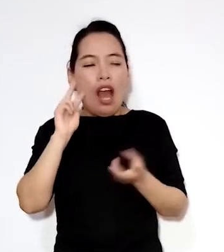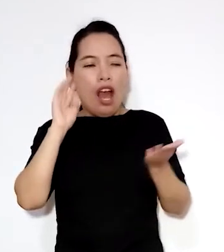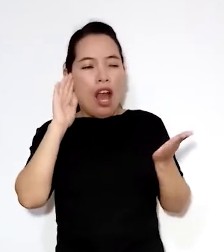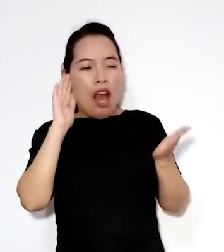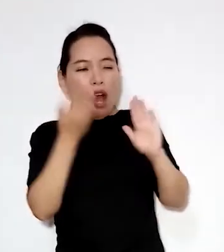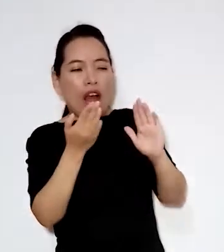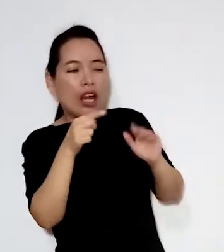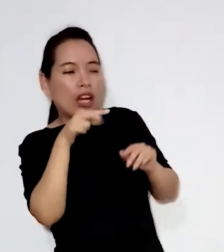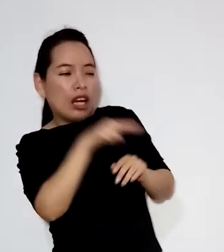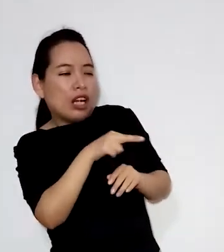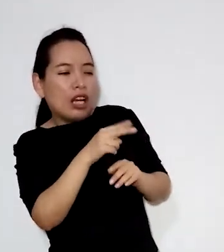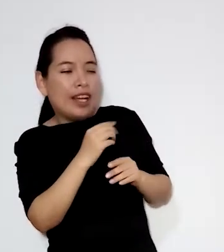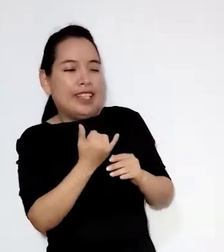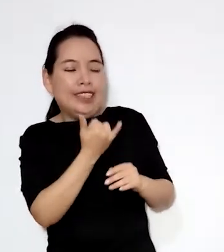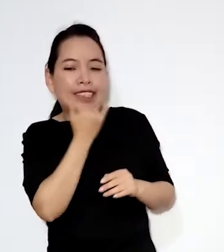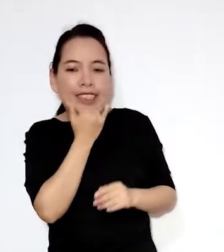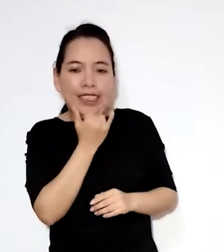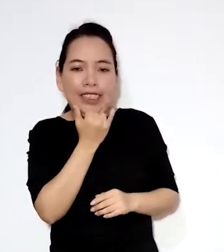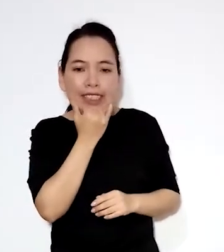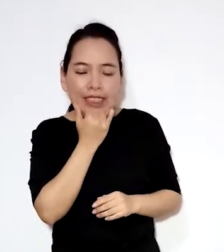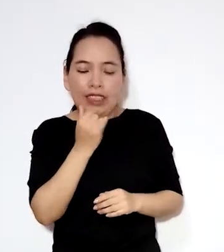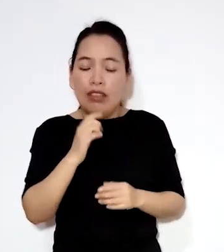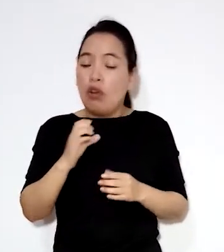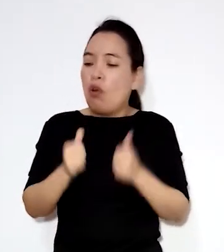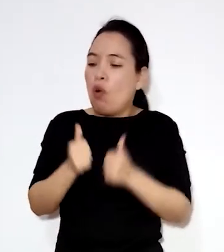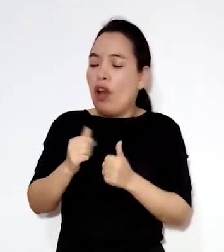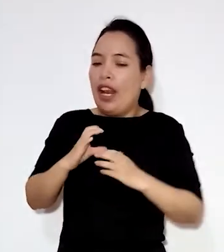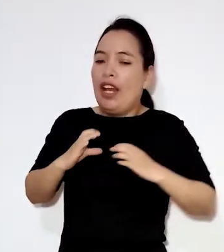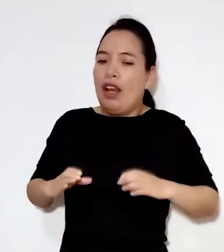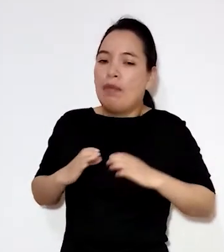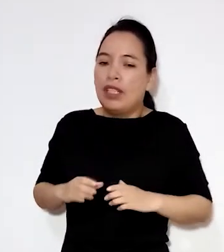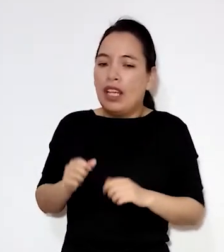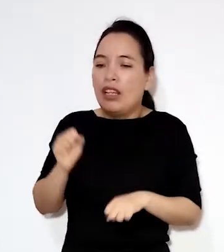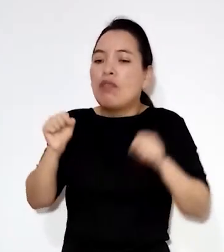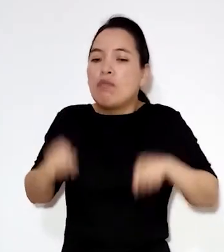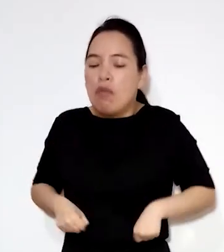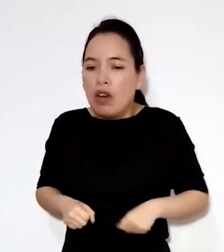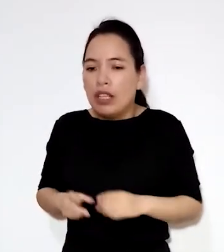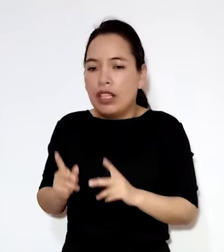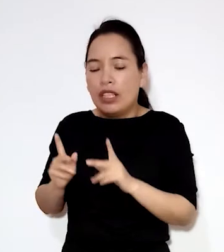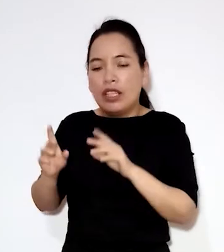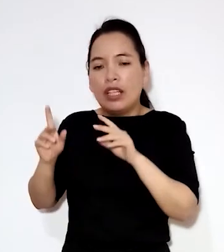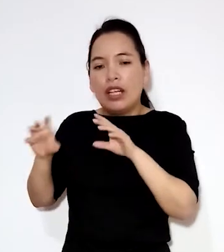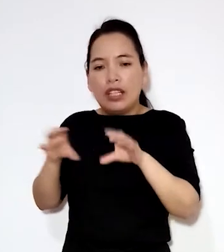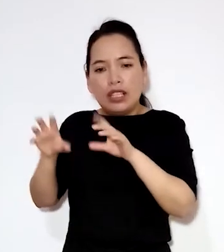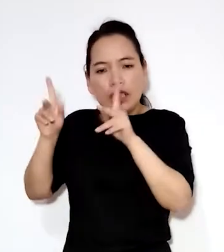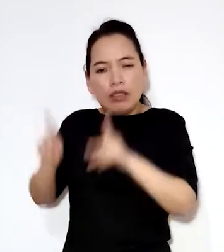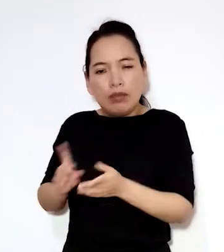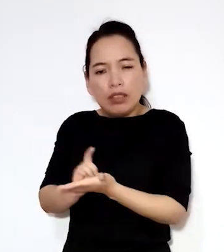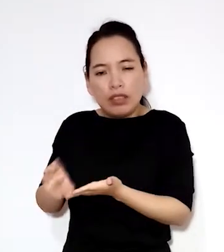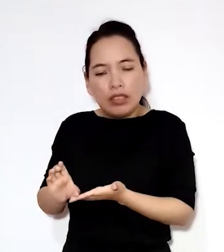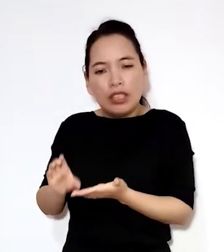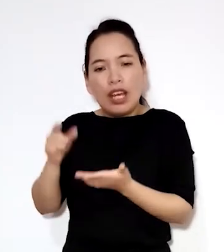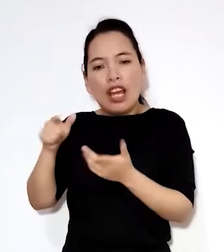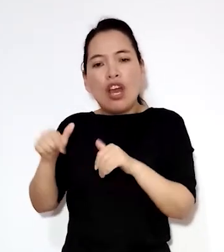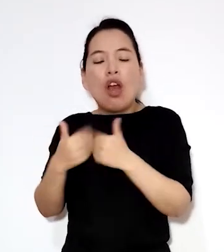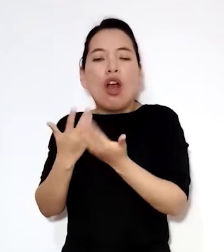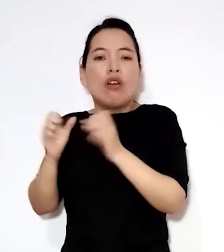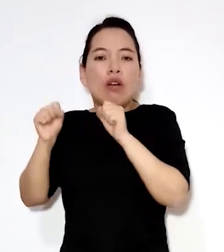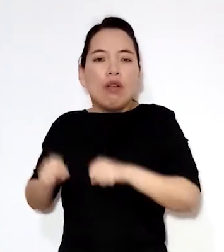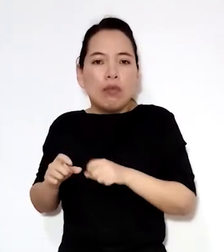nosotros llamamos el capacitismo, que es esta discriminación y estas percepciones equivocadas sobre